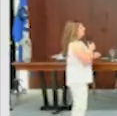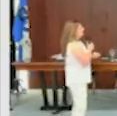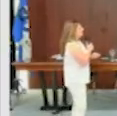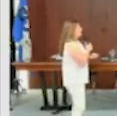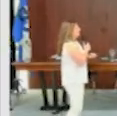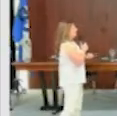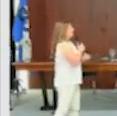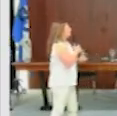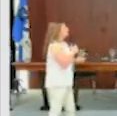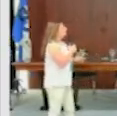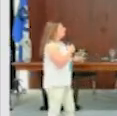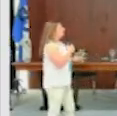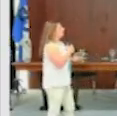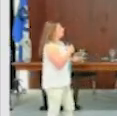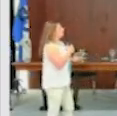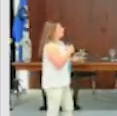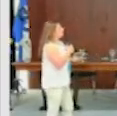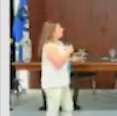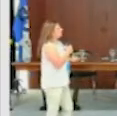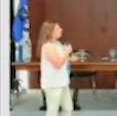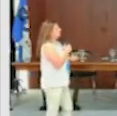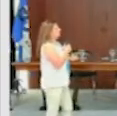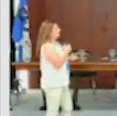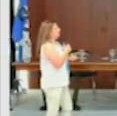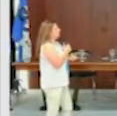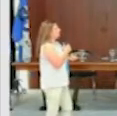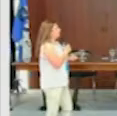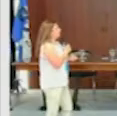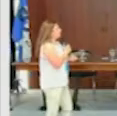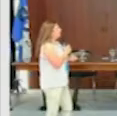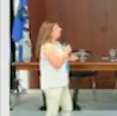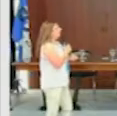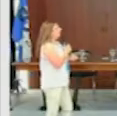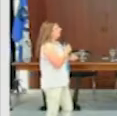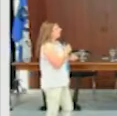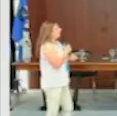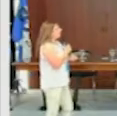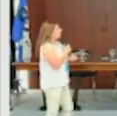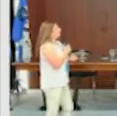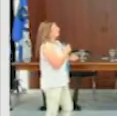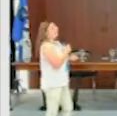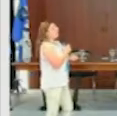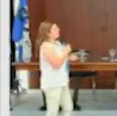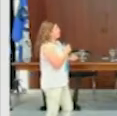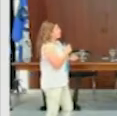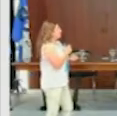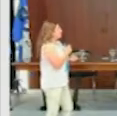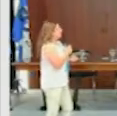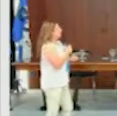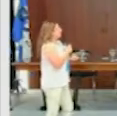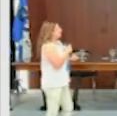Medicina, ciencia y arte. Si puedes curarme, cúrame. Si no puedes curarme, alivia mi